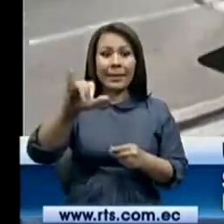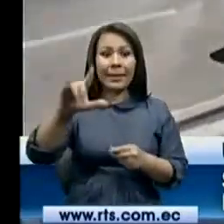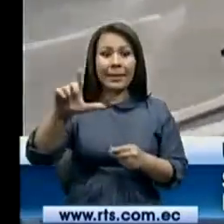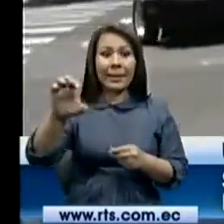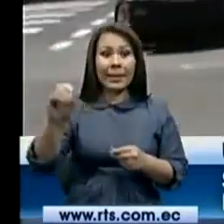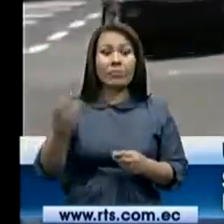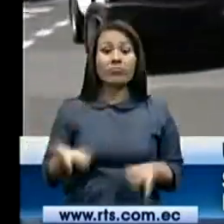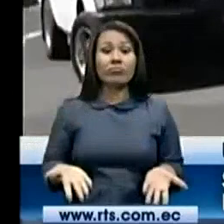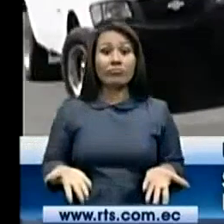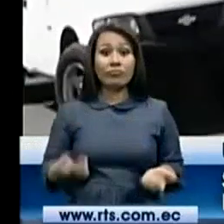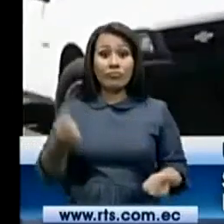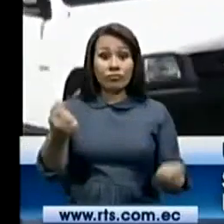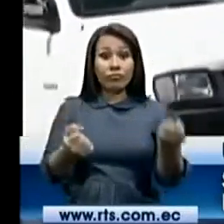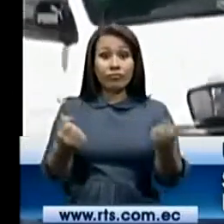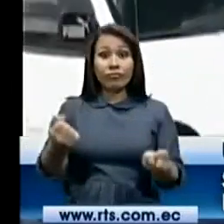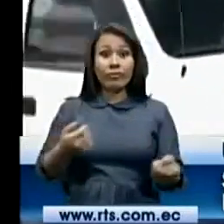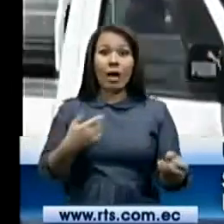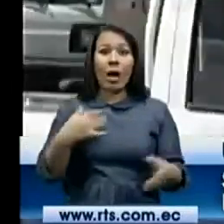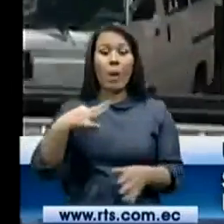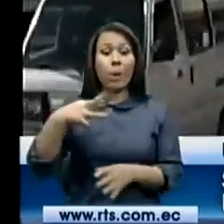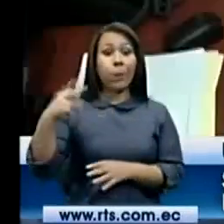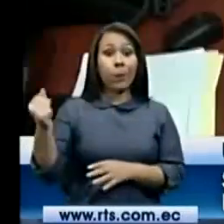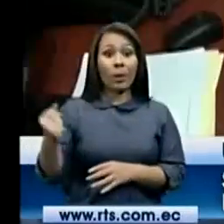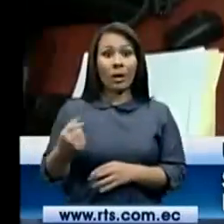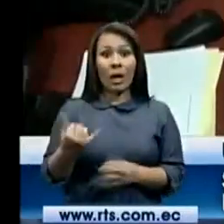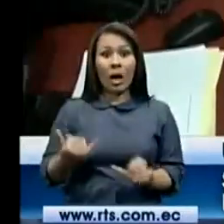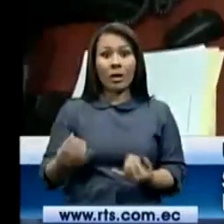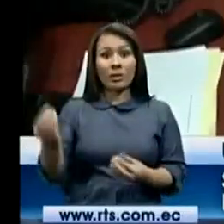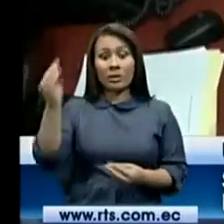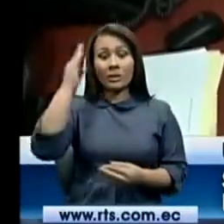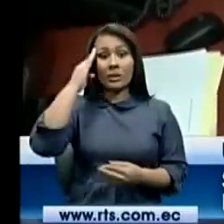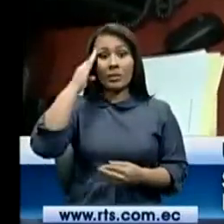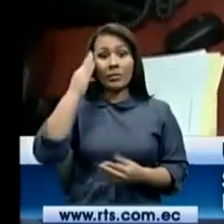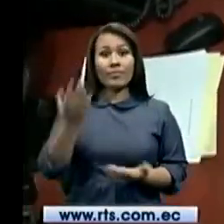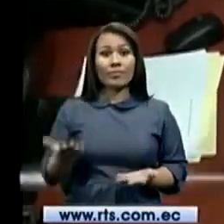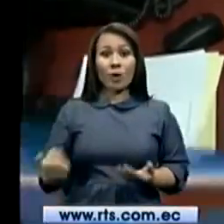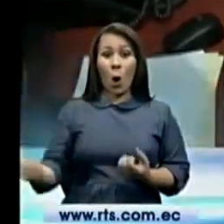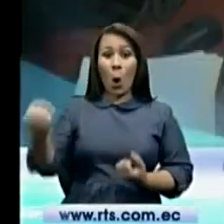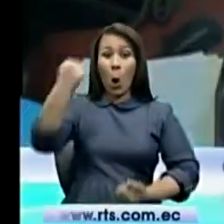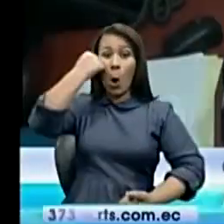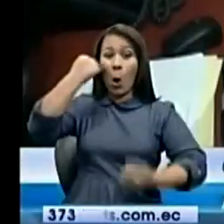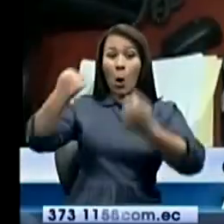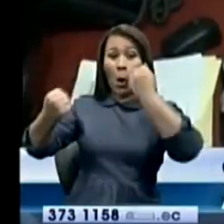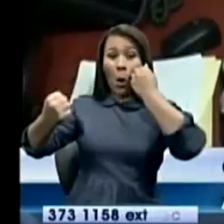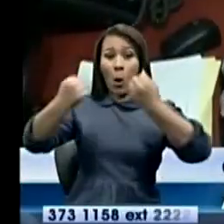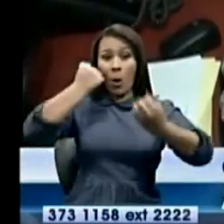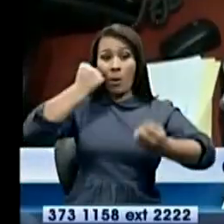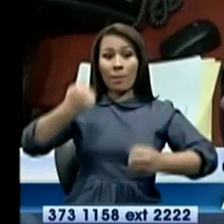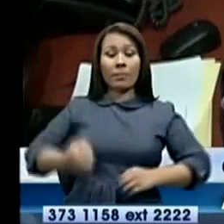carro, pero eso está por determinarse. Golpeado el rostro, golpeado,